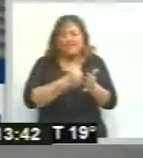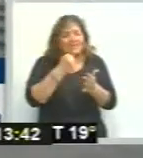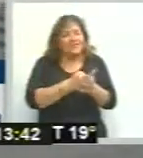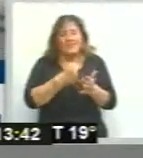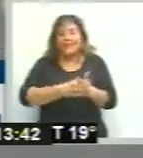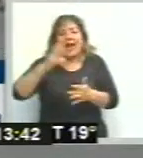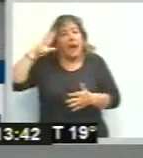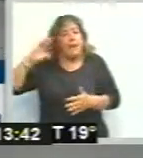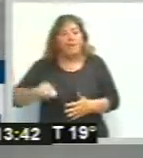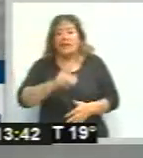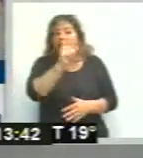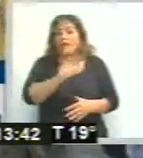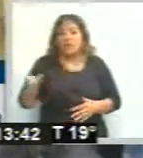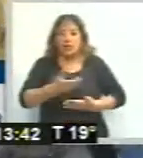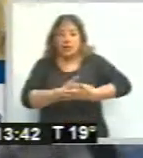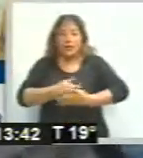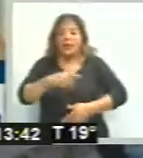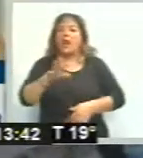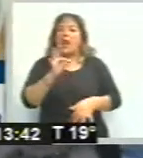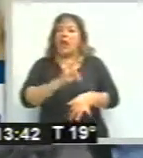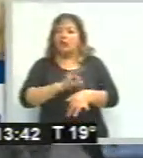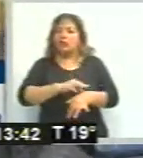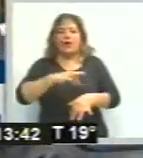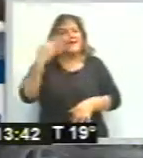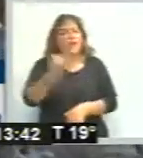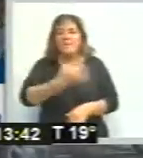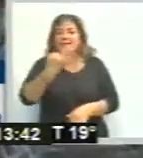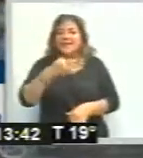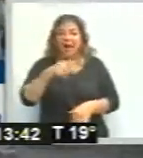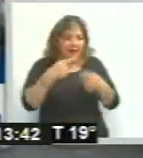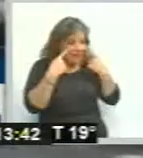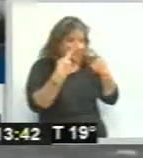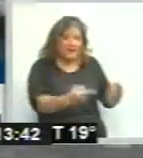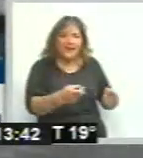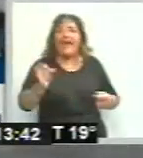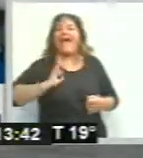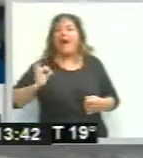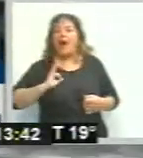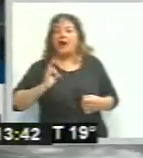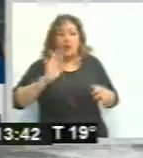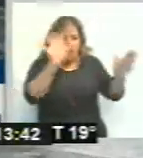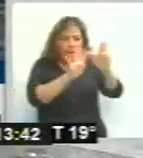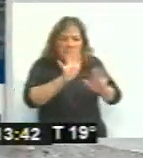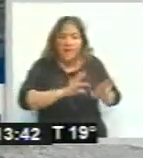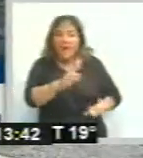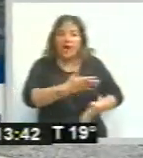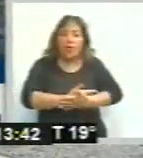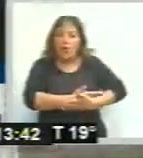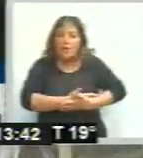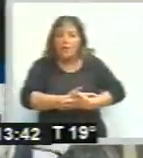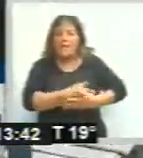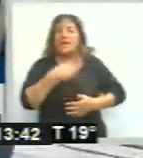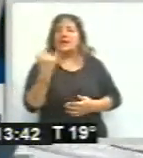en neonatología, y la doctora es especialista en neonatología, tiene años en neonatología, formada en neonatología, y tiene